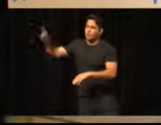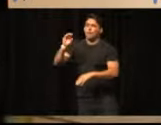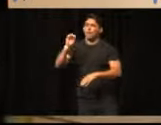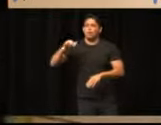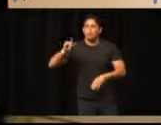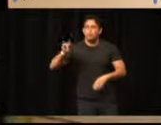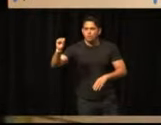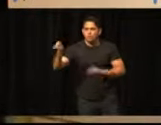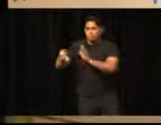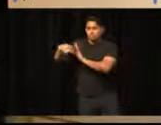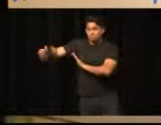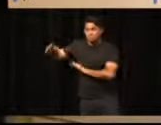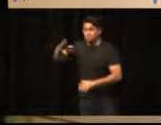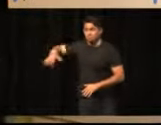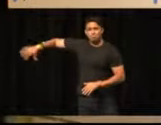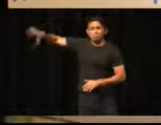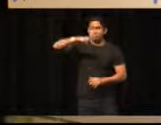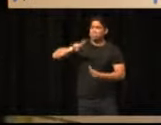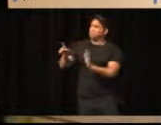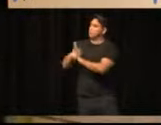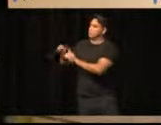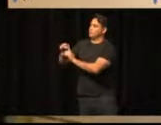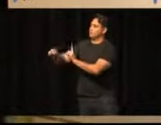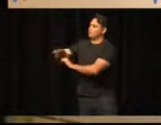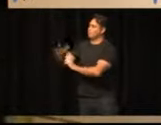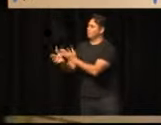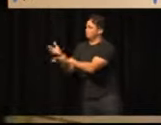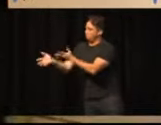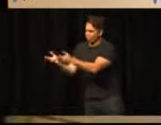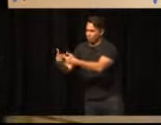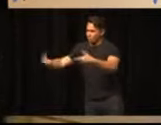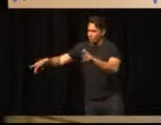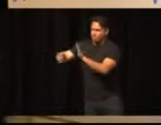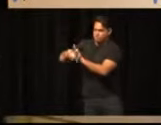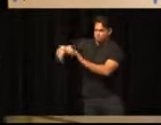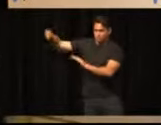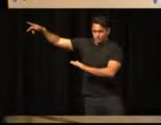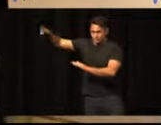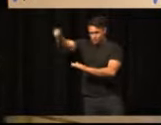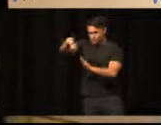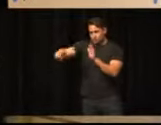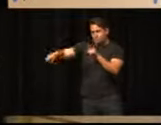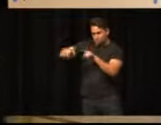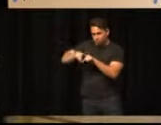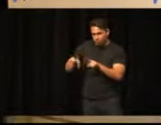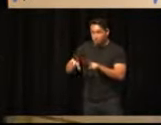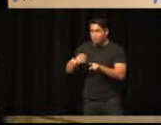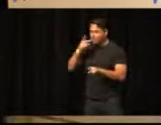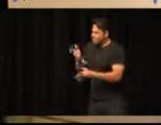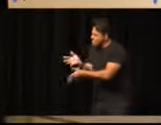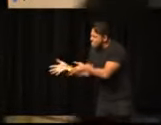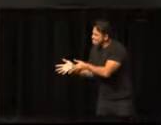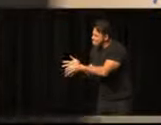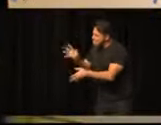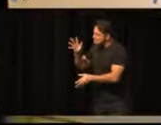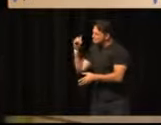día está ligada a organizaciones no gubernamentales en el campo de asistencia social,